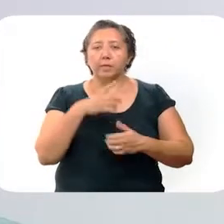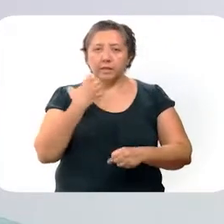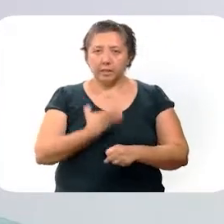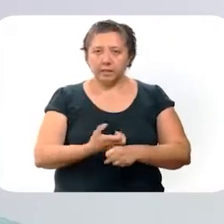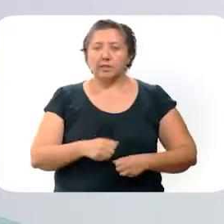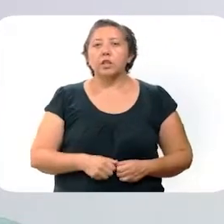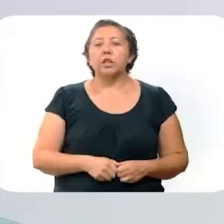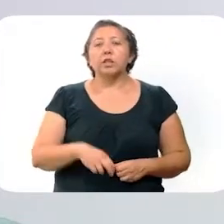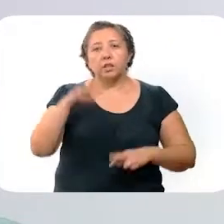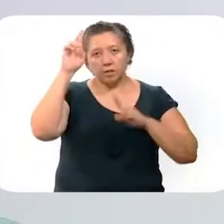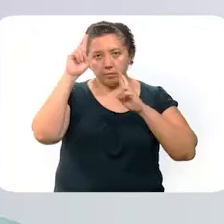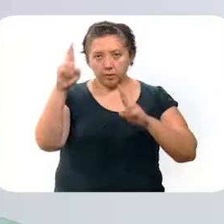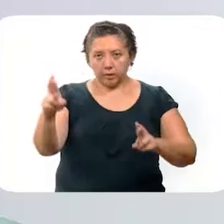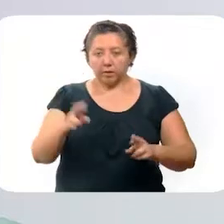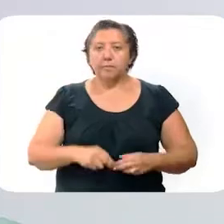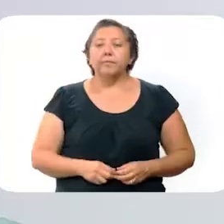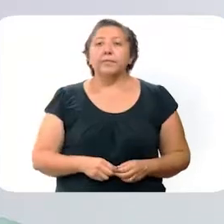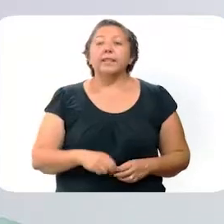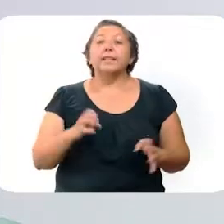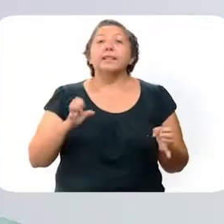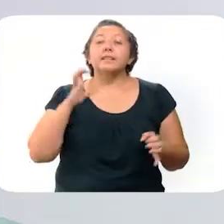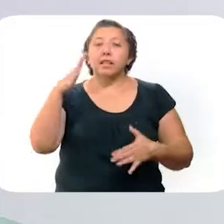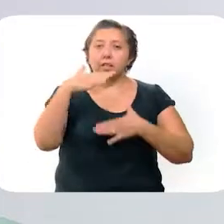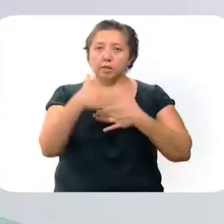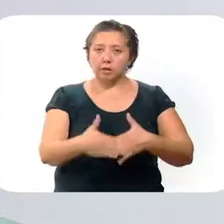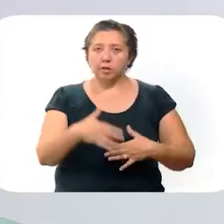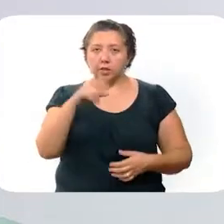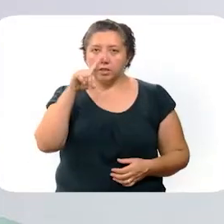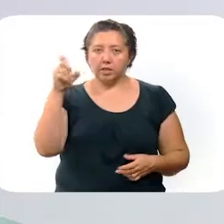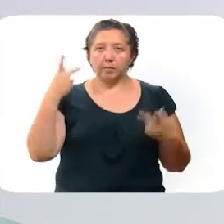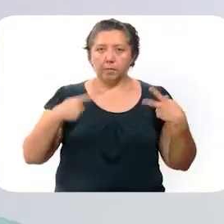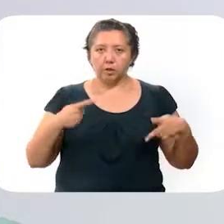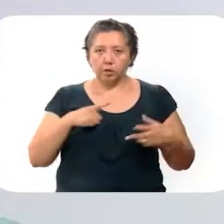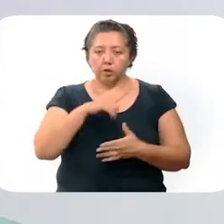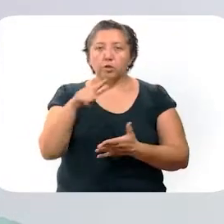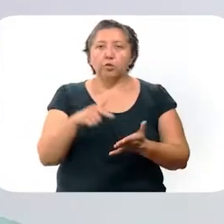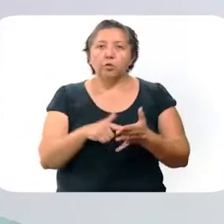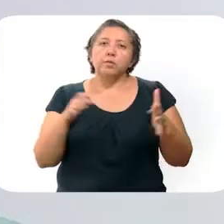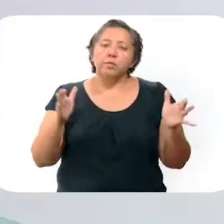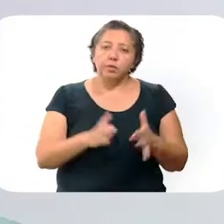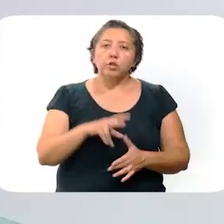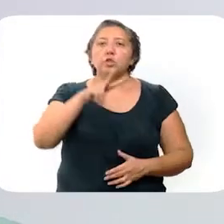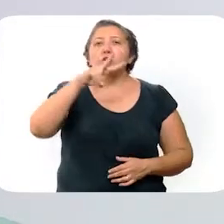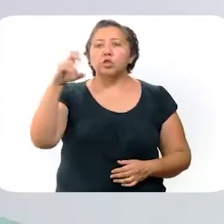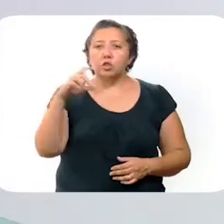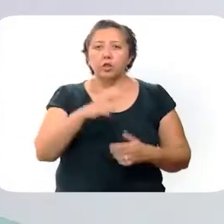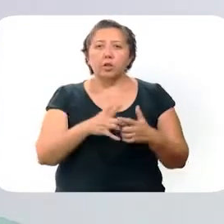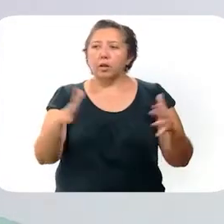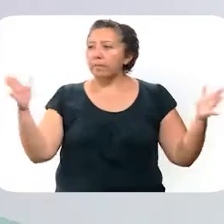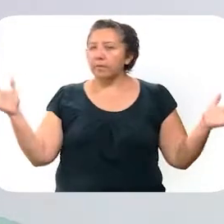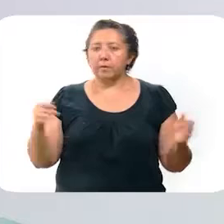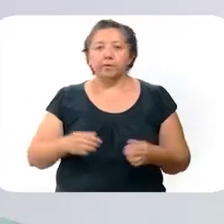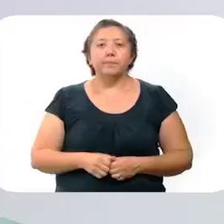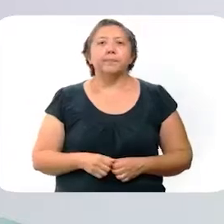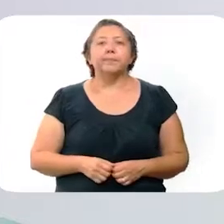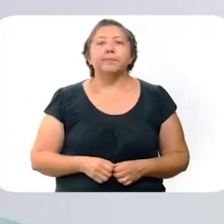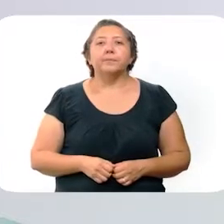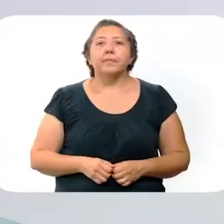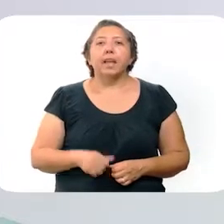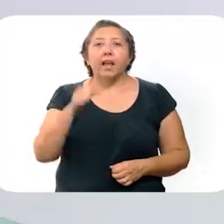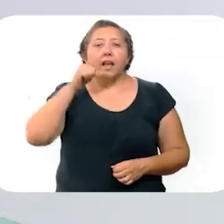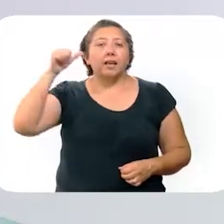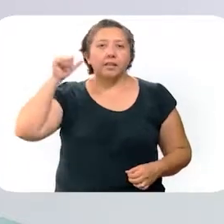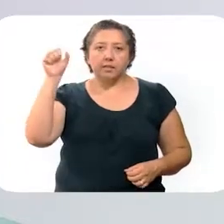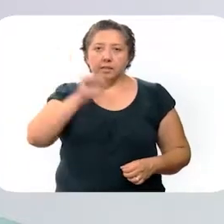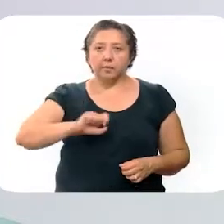del Estado y respetar los aforos, que estarán limitados a 100 personas en lugares cerrados y 200 en lugares abiertos.